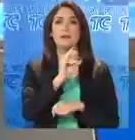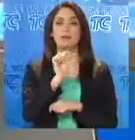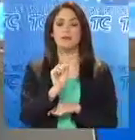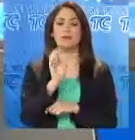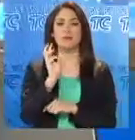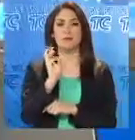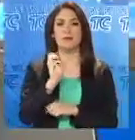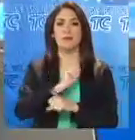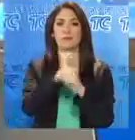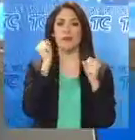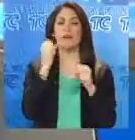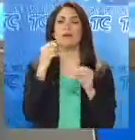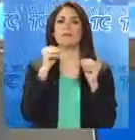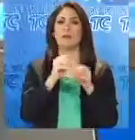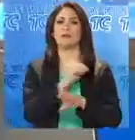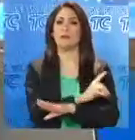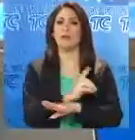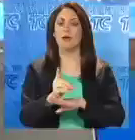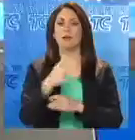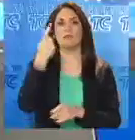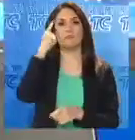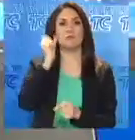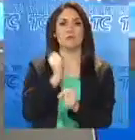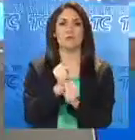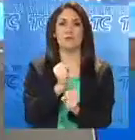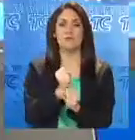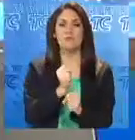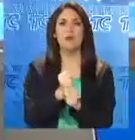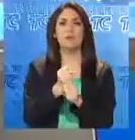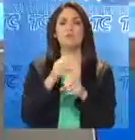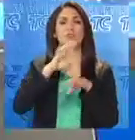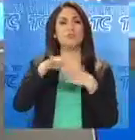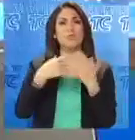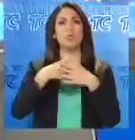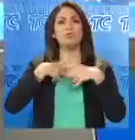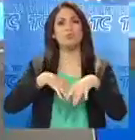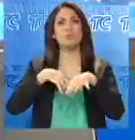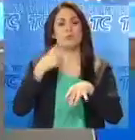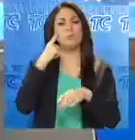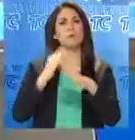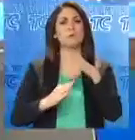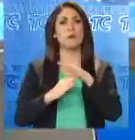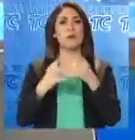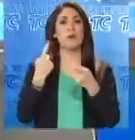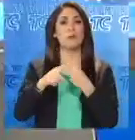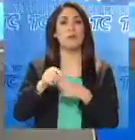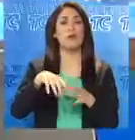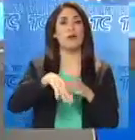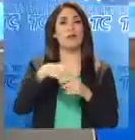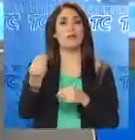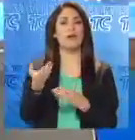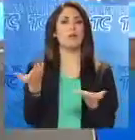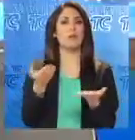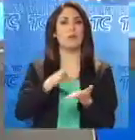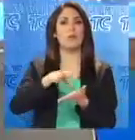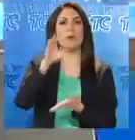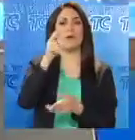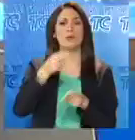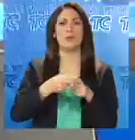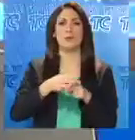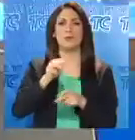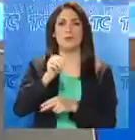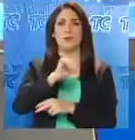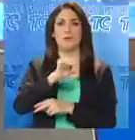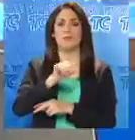7:06, pese a que los dirigentes de los trabajadores anunciaron que la movilización sería pacífica, los exteriores del Colegio Mejía en el centro de Quito fueron escenario